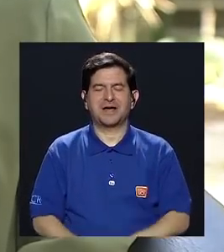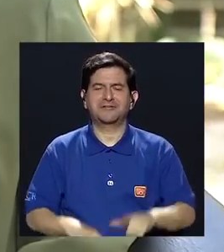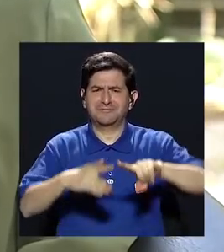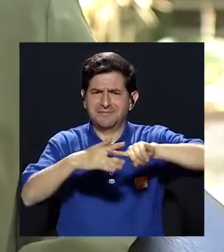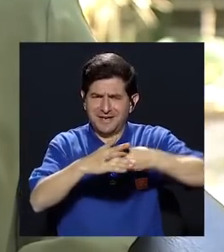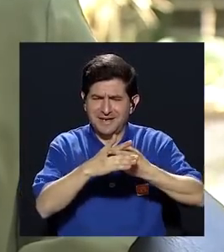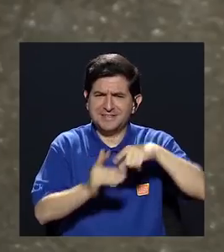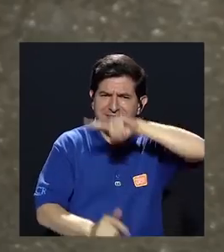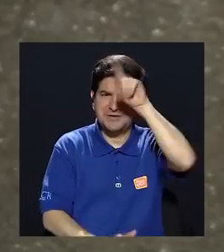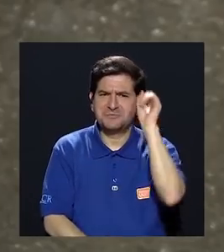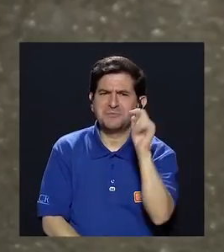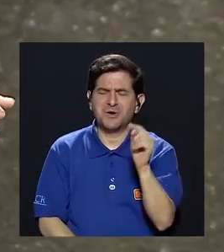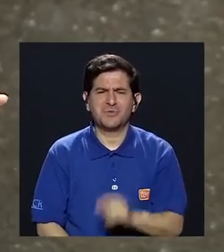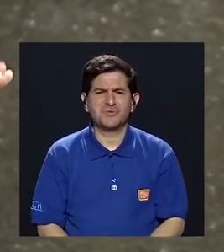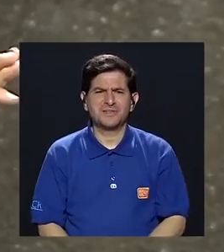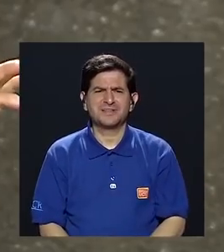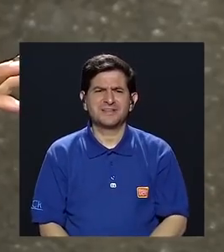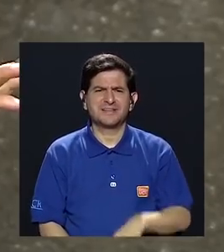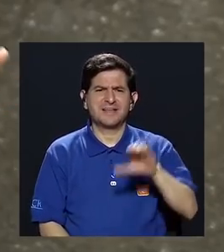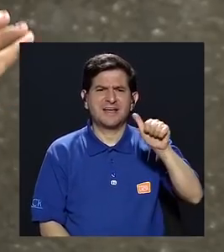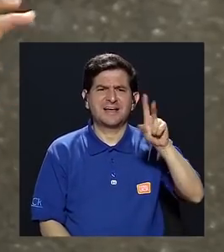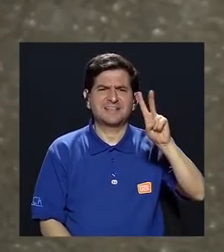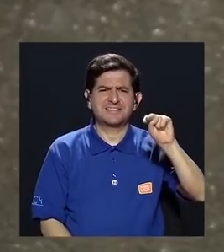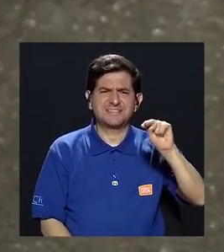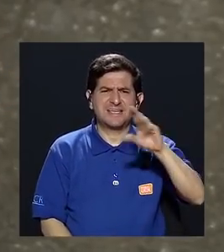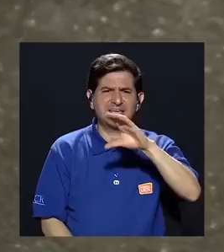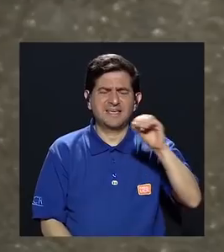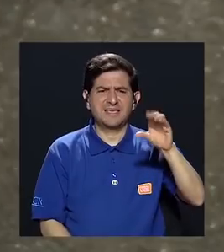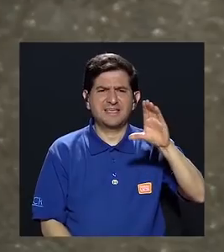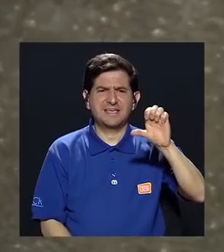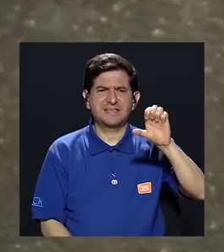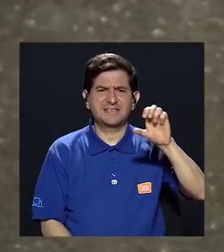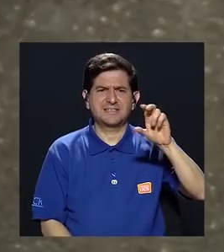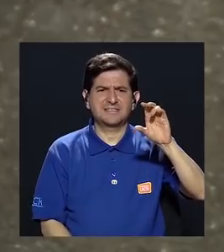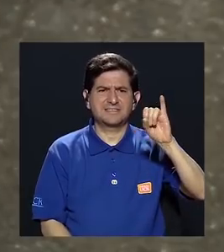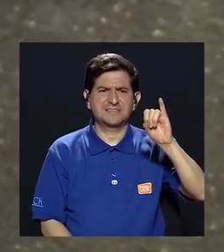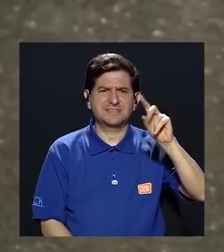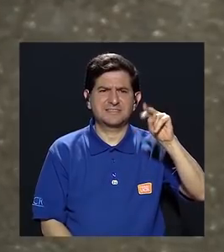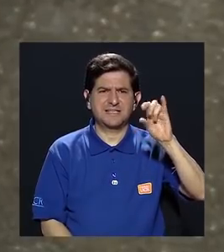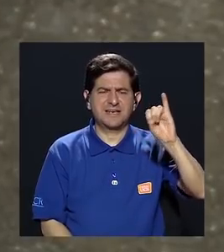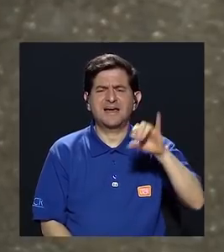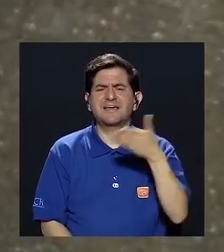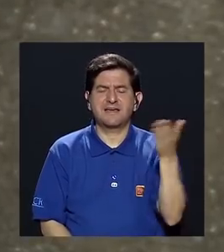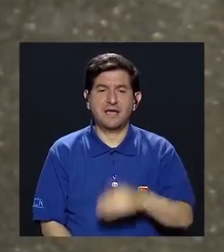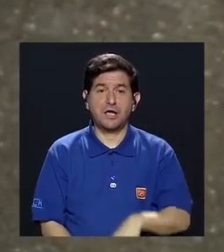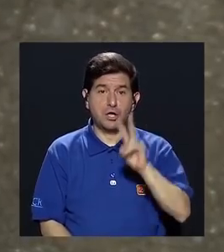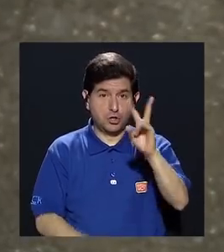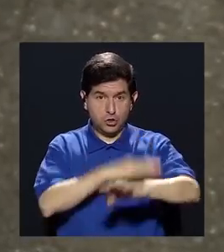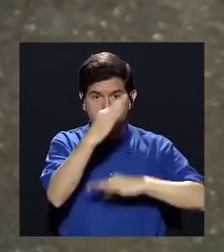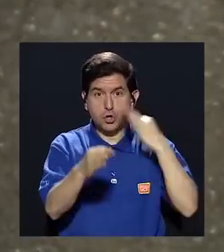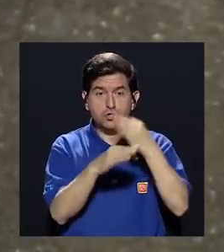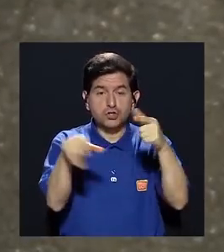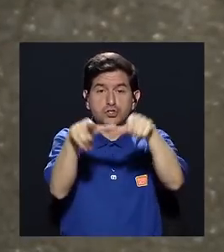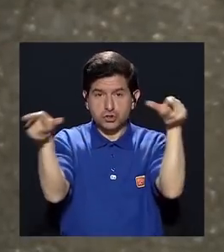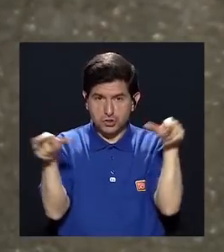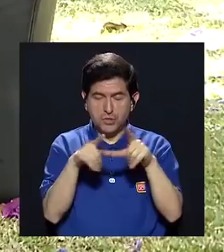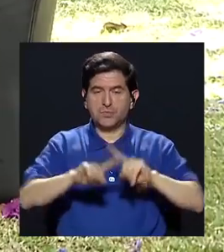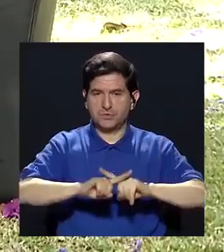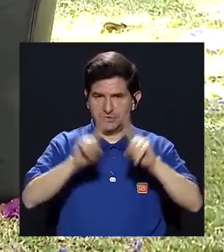con la pregunta, ¿qué es un SEN y Sensinay? Son dos tipos de establecimientos